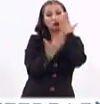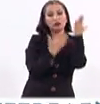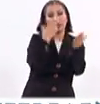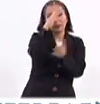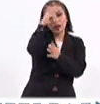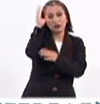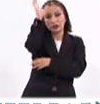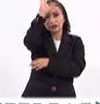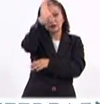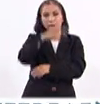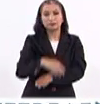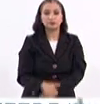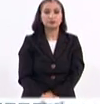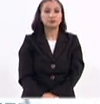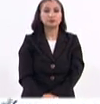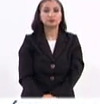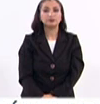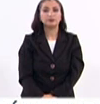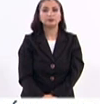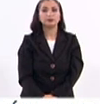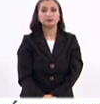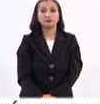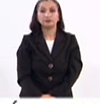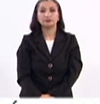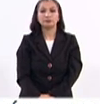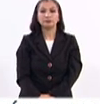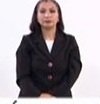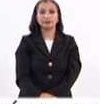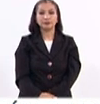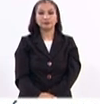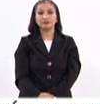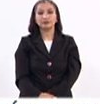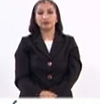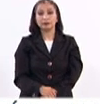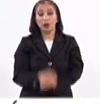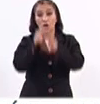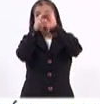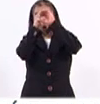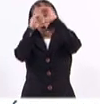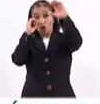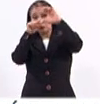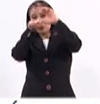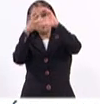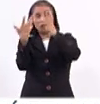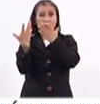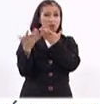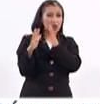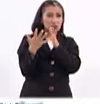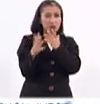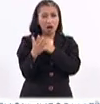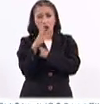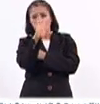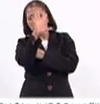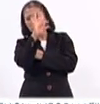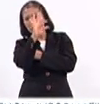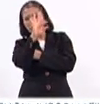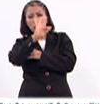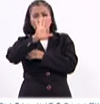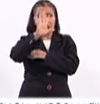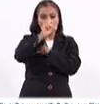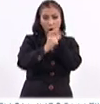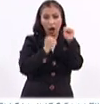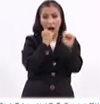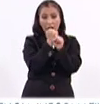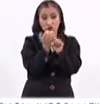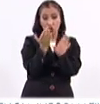este verano científico. Sí, el observatorio tiene alrededor entre 40 y